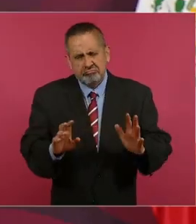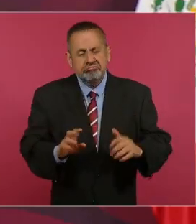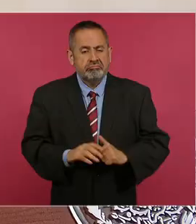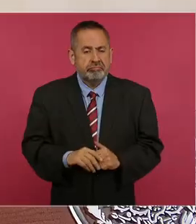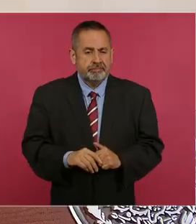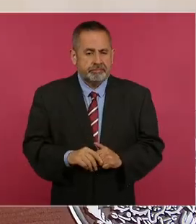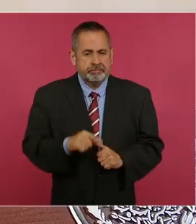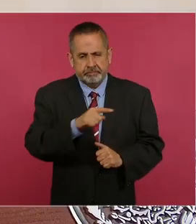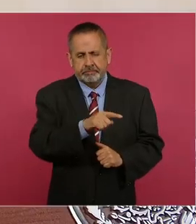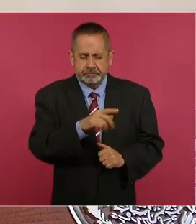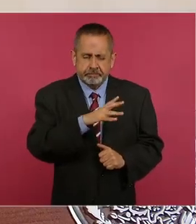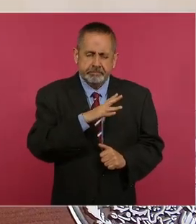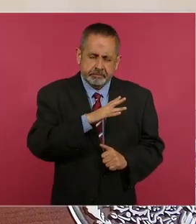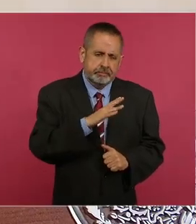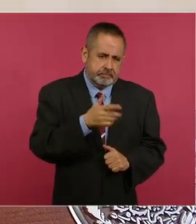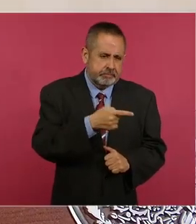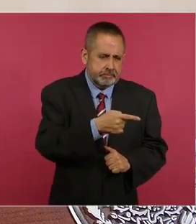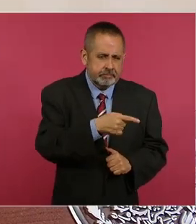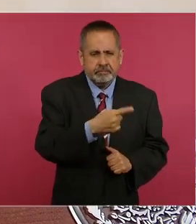y sí tiene más